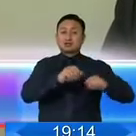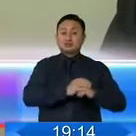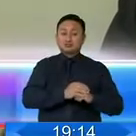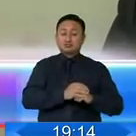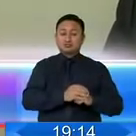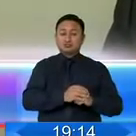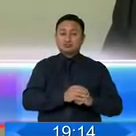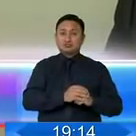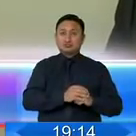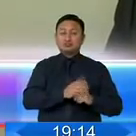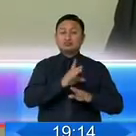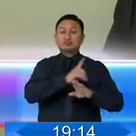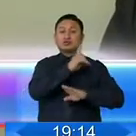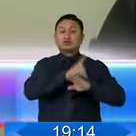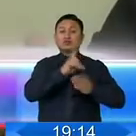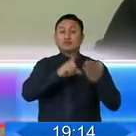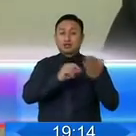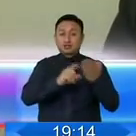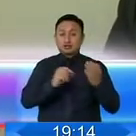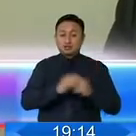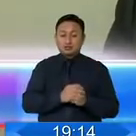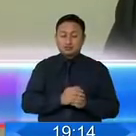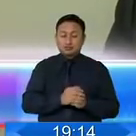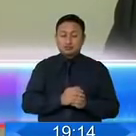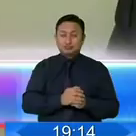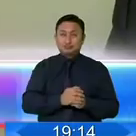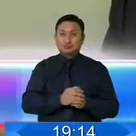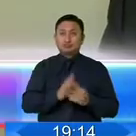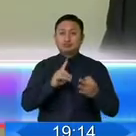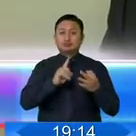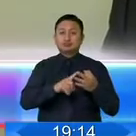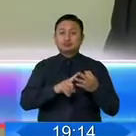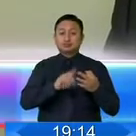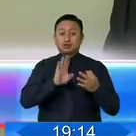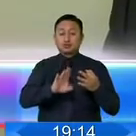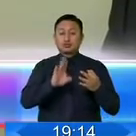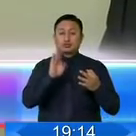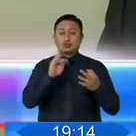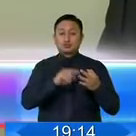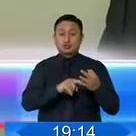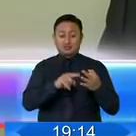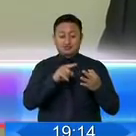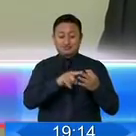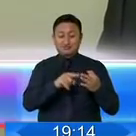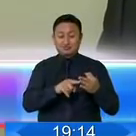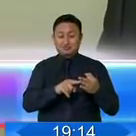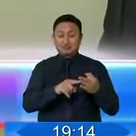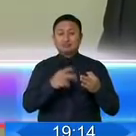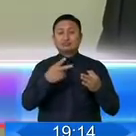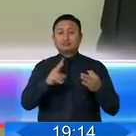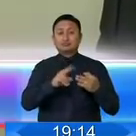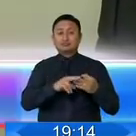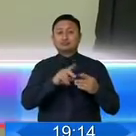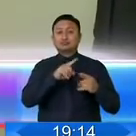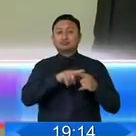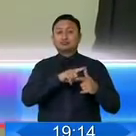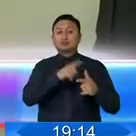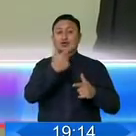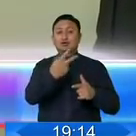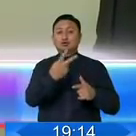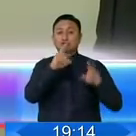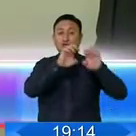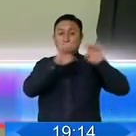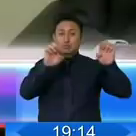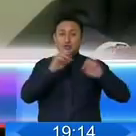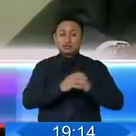Zúñiga, director financiero, la cónyuge del señor Platonov y también dos proveedores más del Ministerio